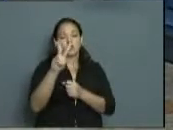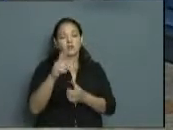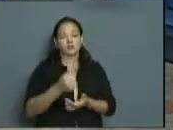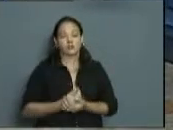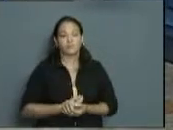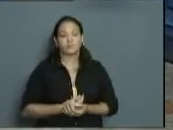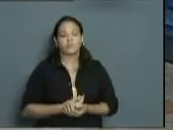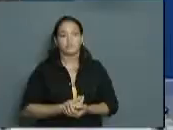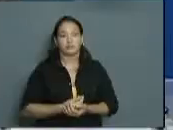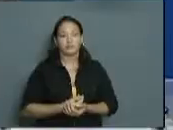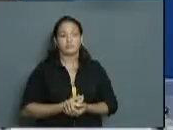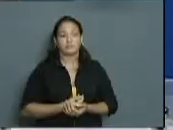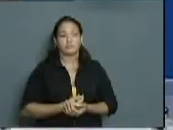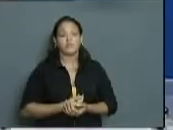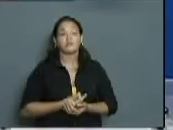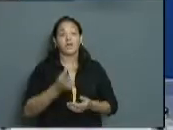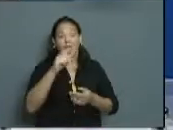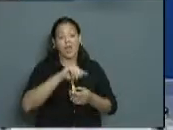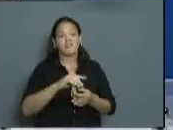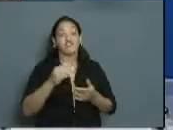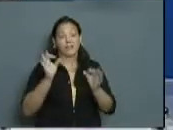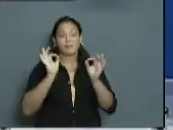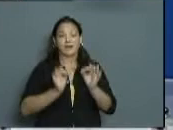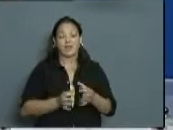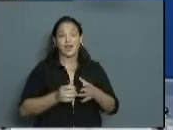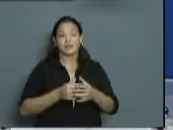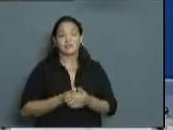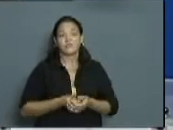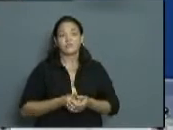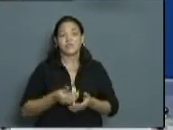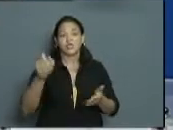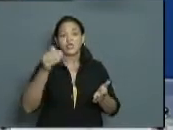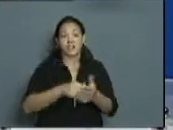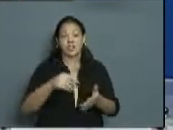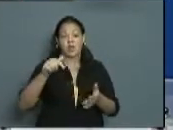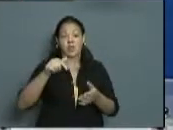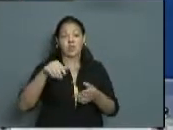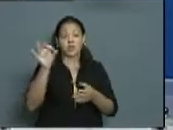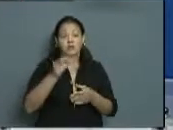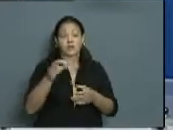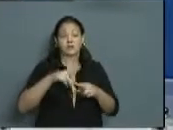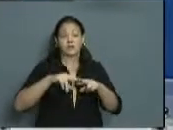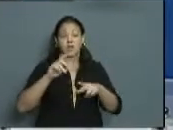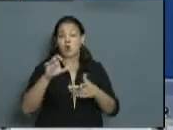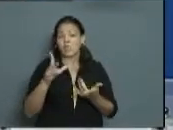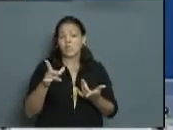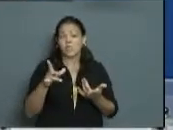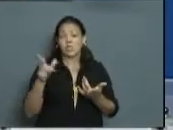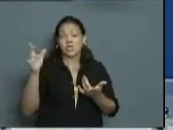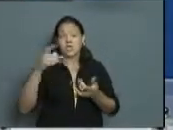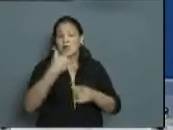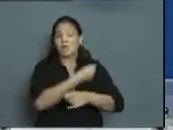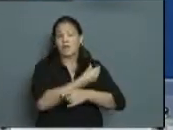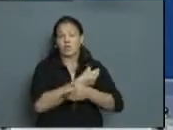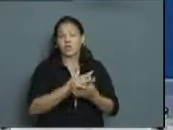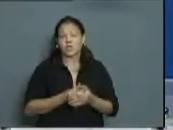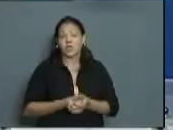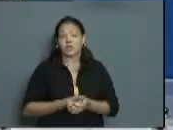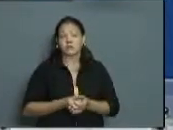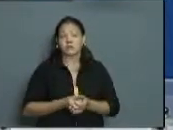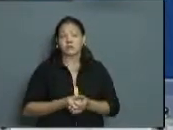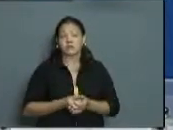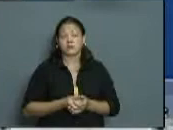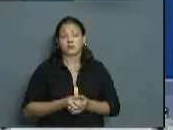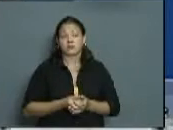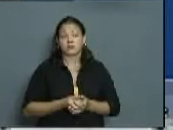más este tema. Bueno, el día de ayer arribó al municipio capital la vacuna. Y disculpe que estoy un poco ronca.